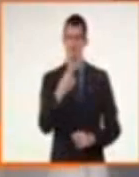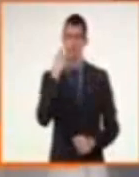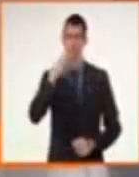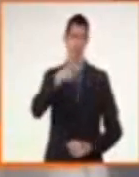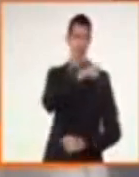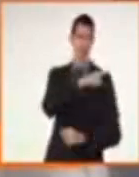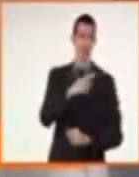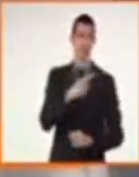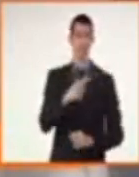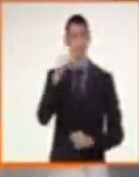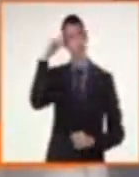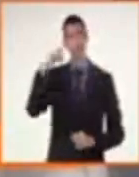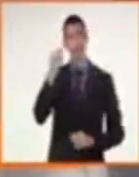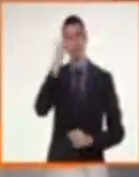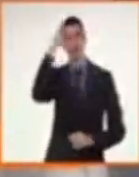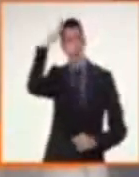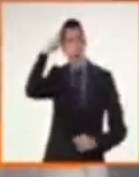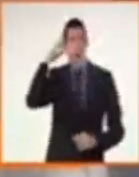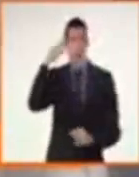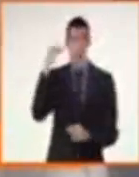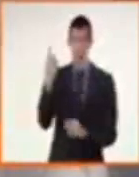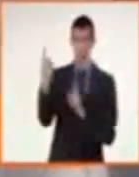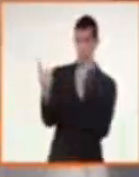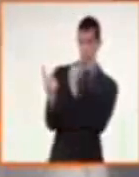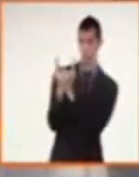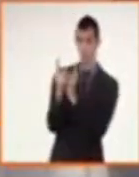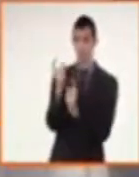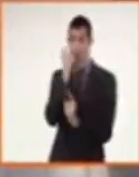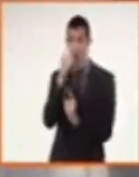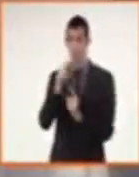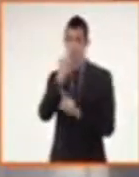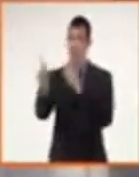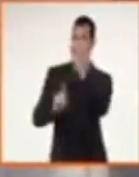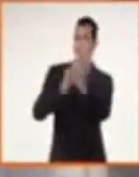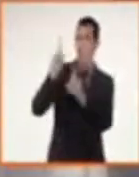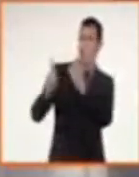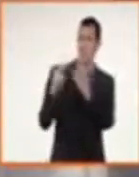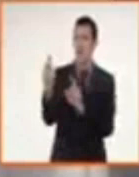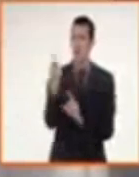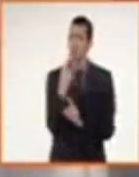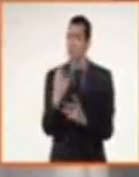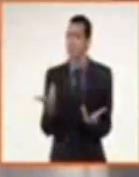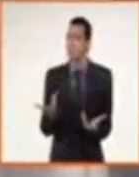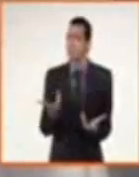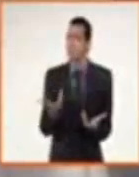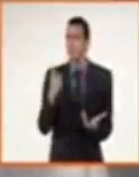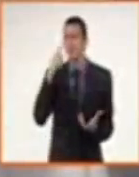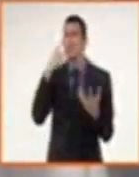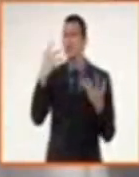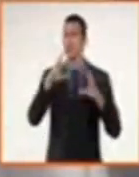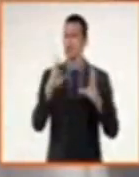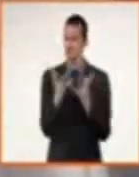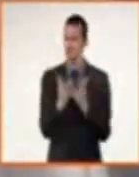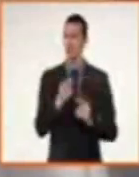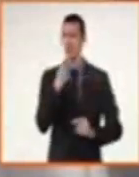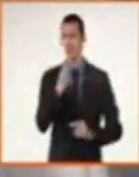además, tanto Fabiola como Luis de Jesús, le hicieron preguntas que son claves en este momento, ¿no?